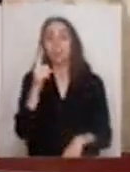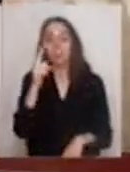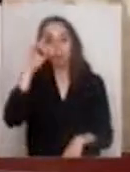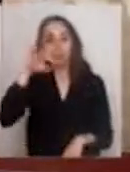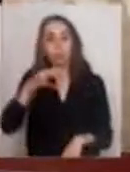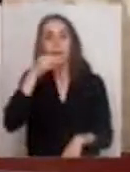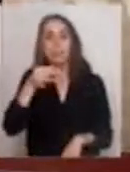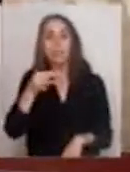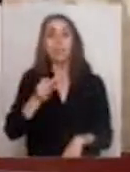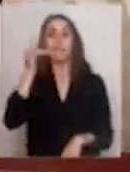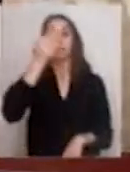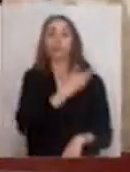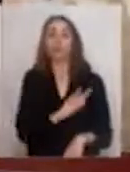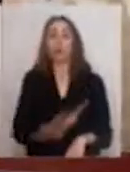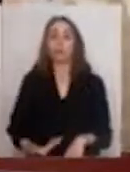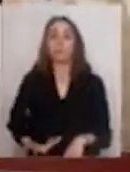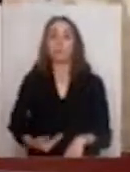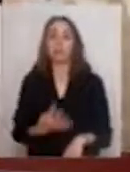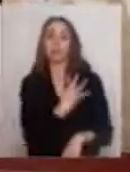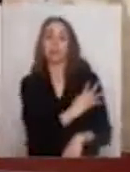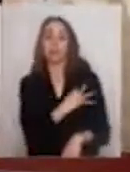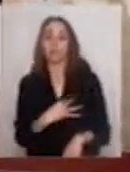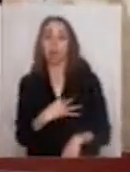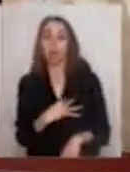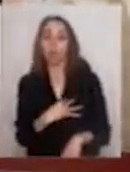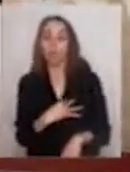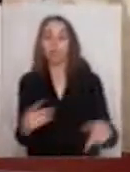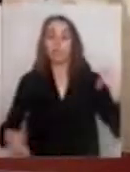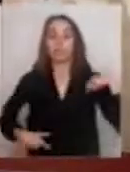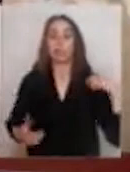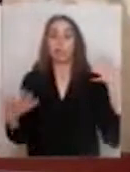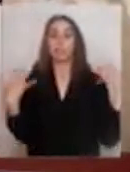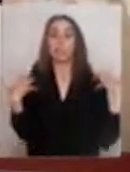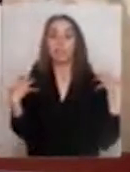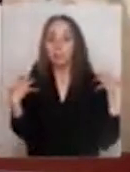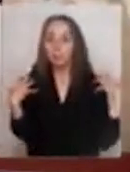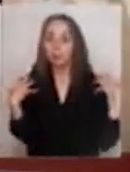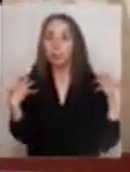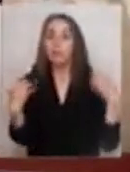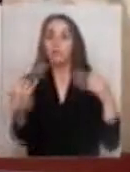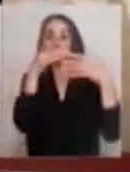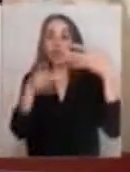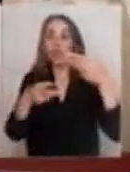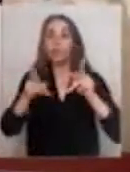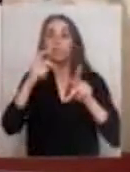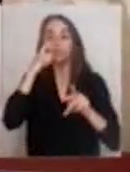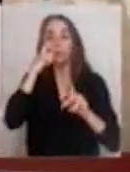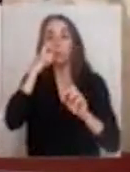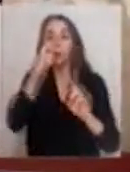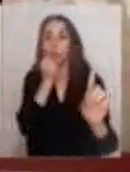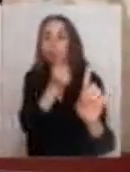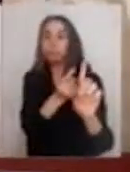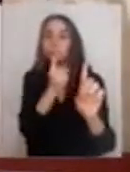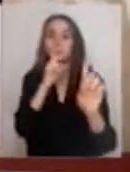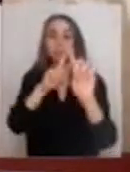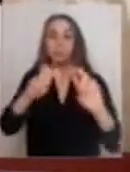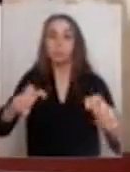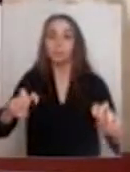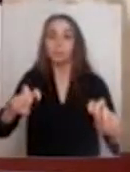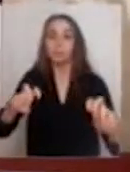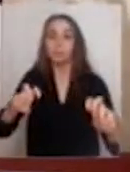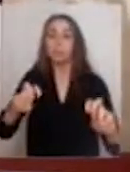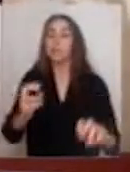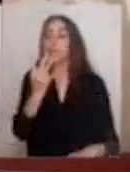presidente Gabriel Boric, la responsabilidad de las violaciones a los derechos humanos serán perseguidas intencionalmente y